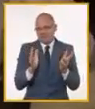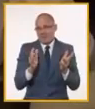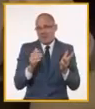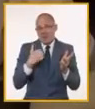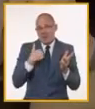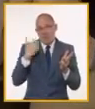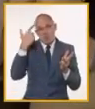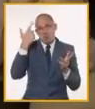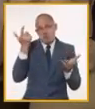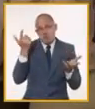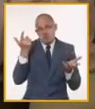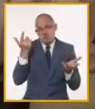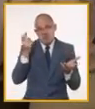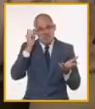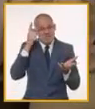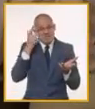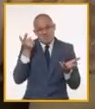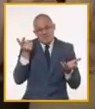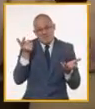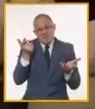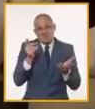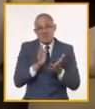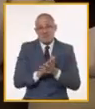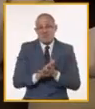sabía. Entonces,